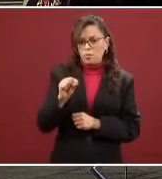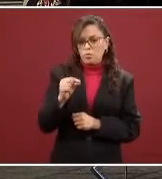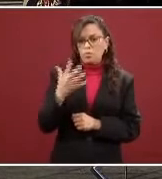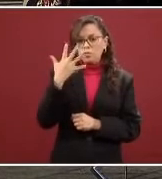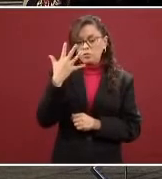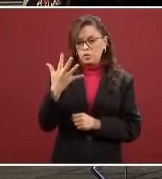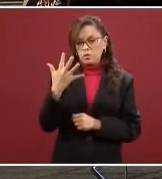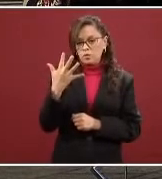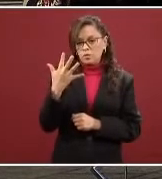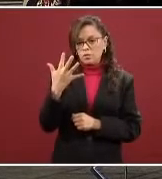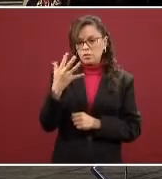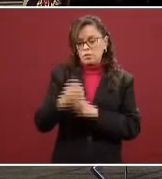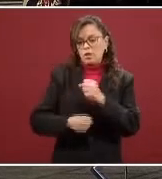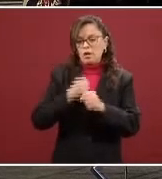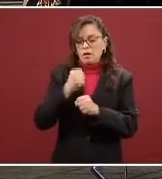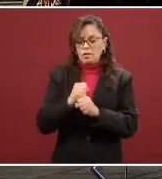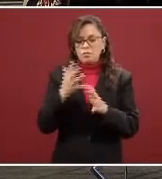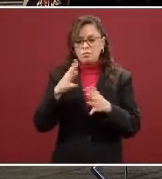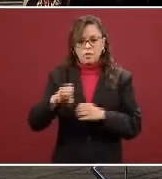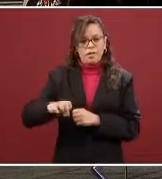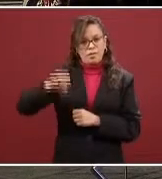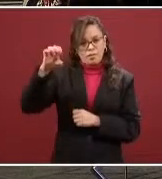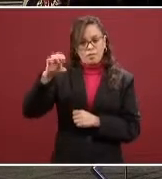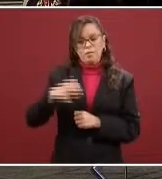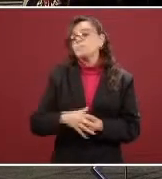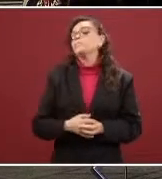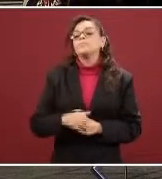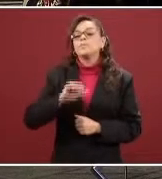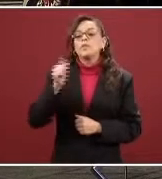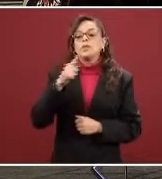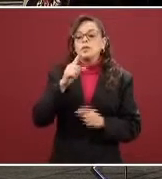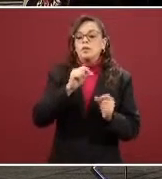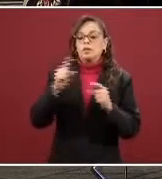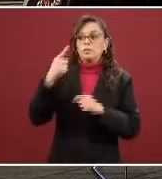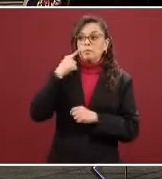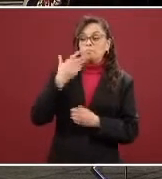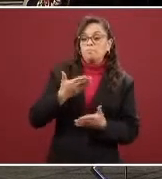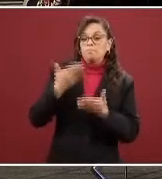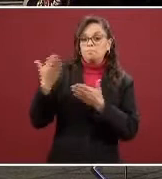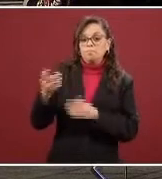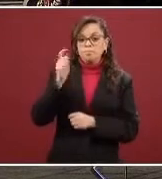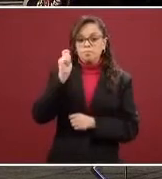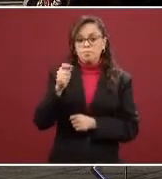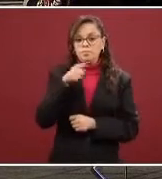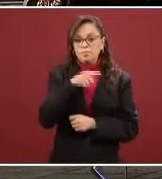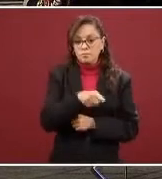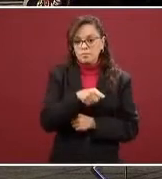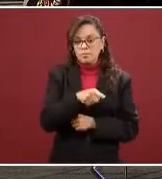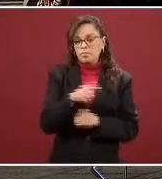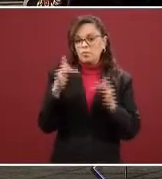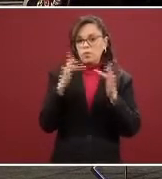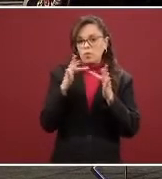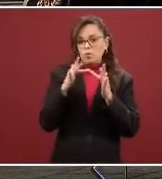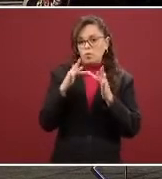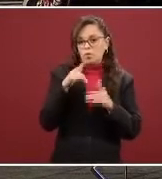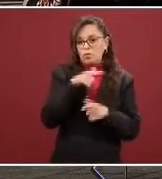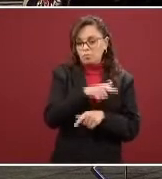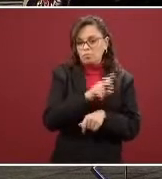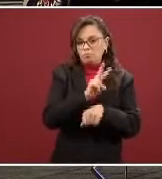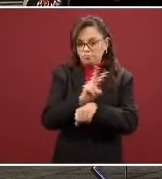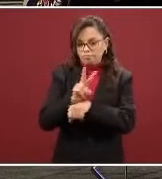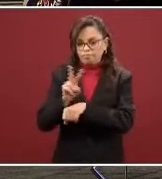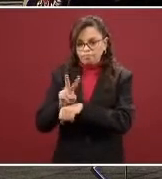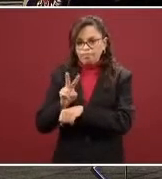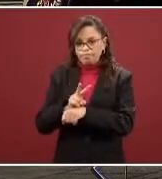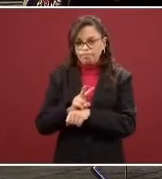41.5 años de edad. En la siguiente vemos lo que significa lo que es el seguimiento de contactos. Como ustedes saben, es muy